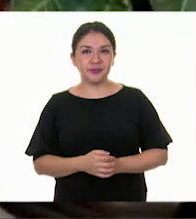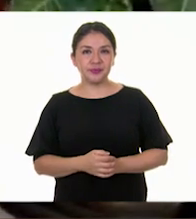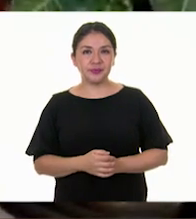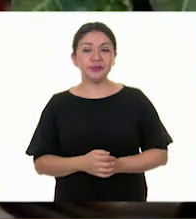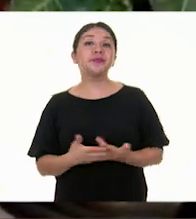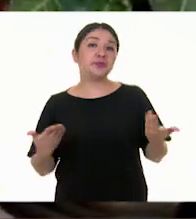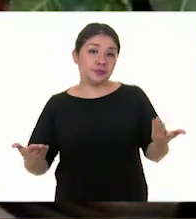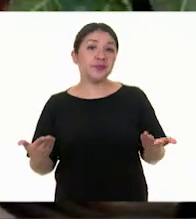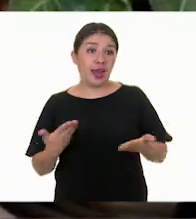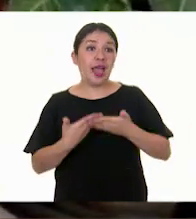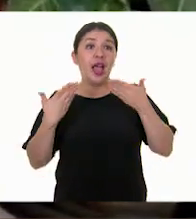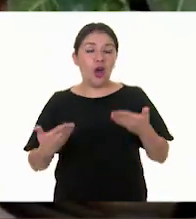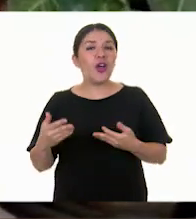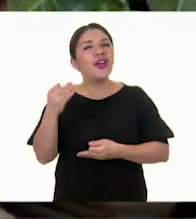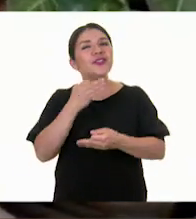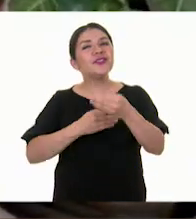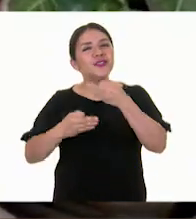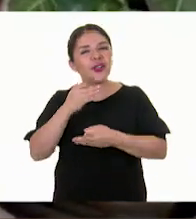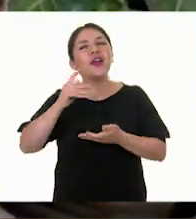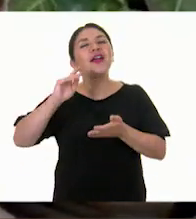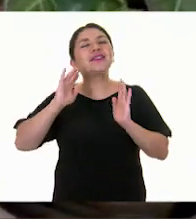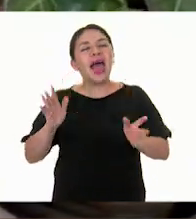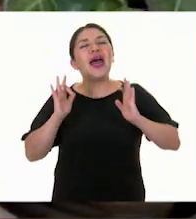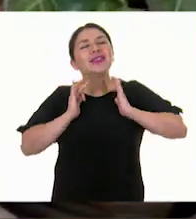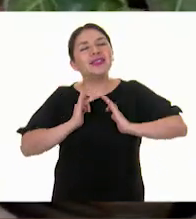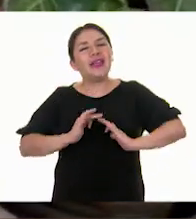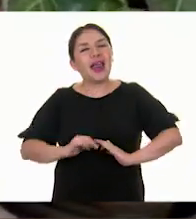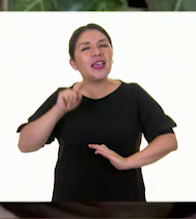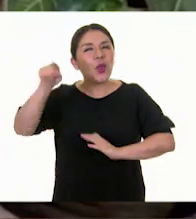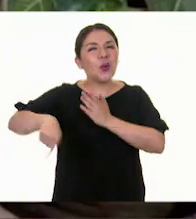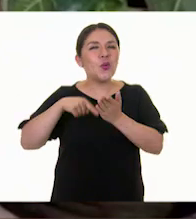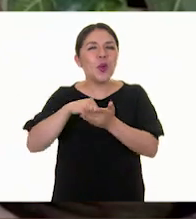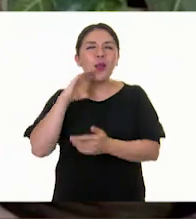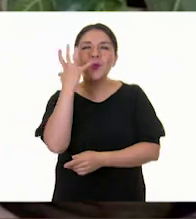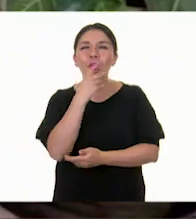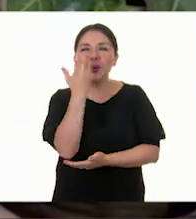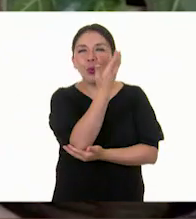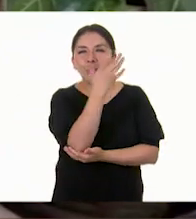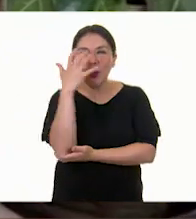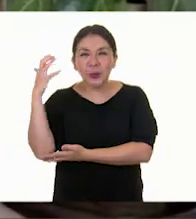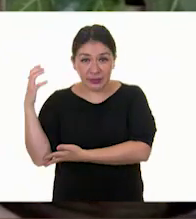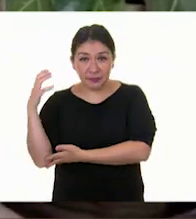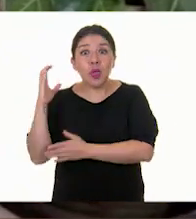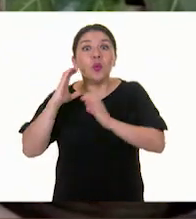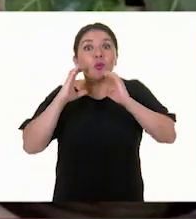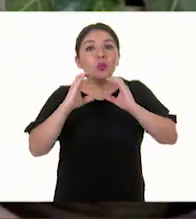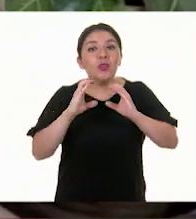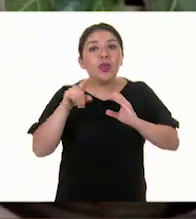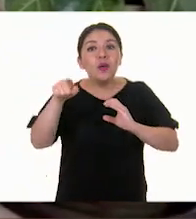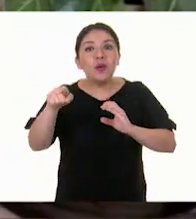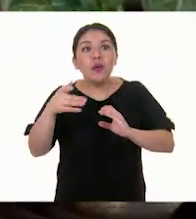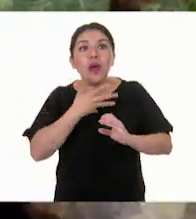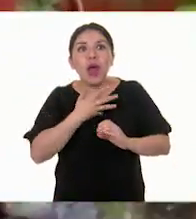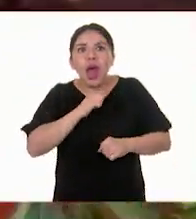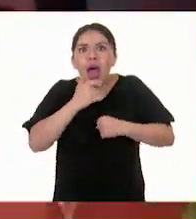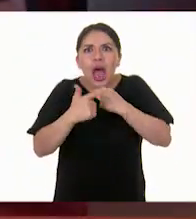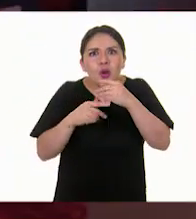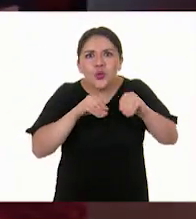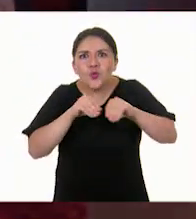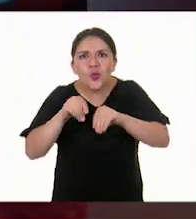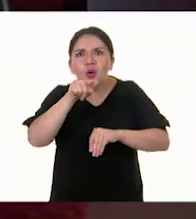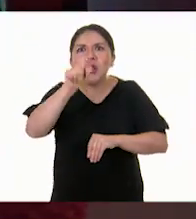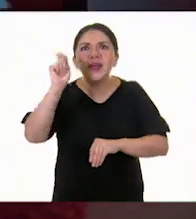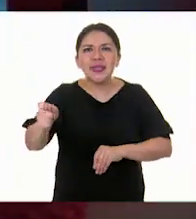Ahora todo vuelve a estar tranquilo en el hermoso bosque. ¡Cuidado! Algo se mueve entre la